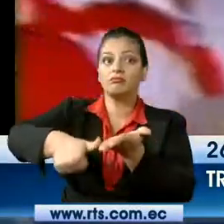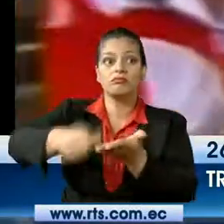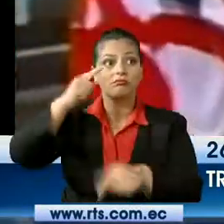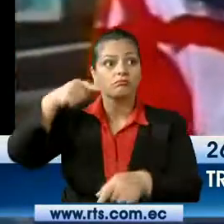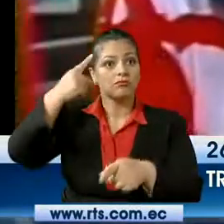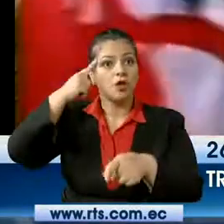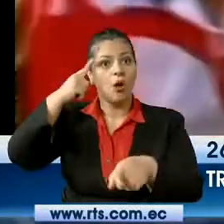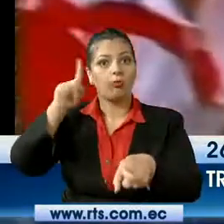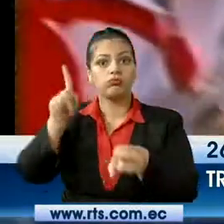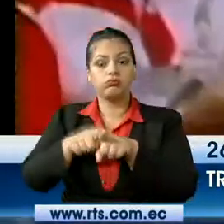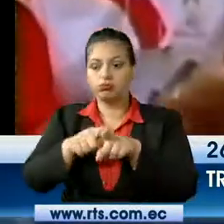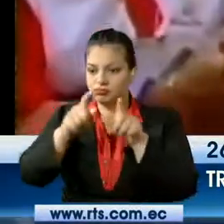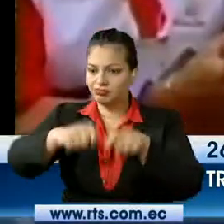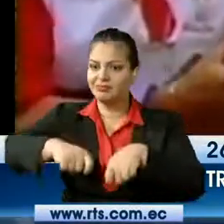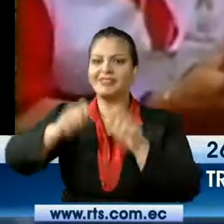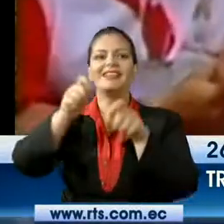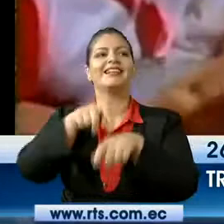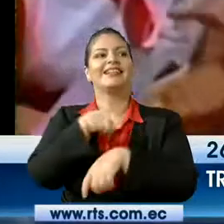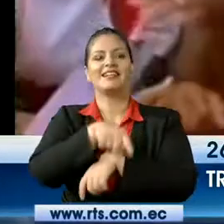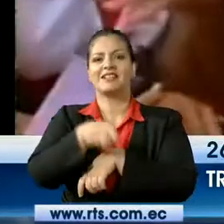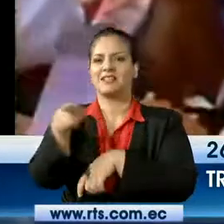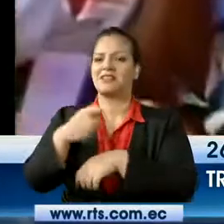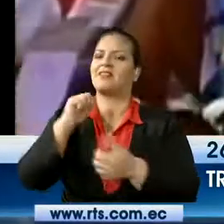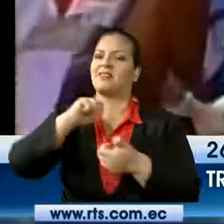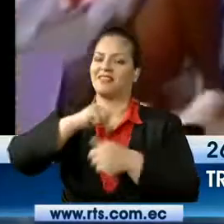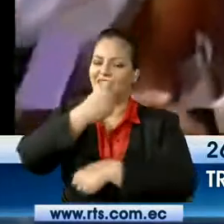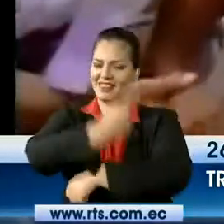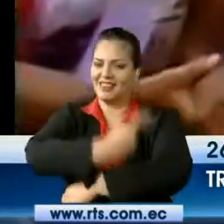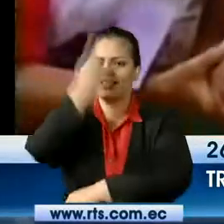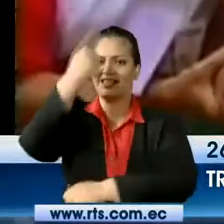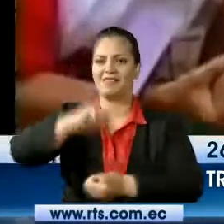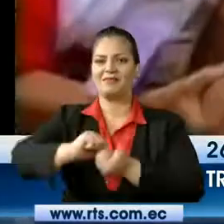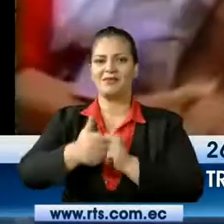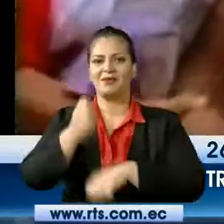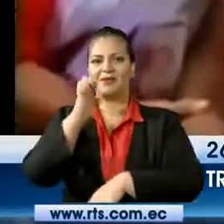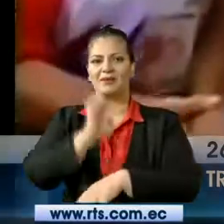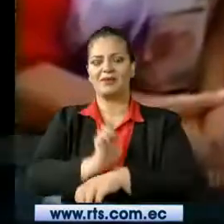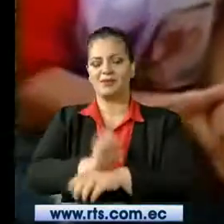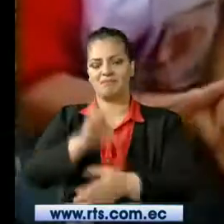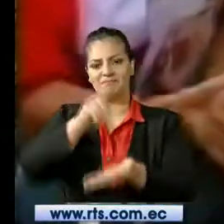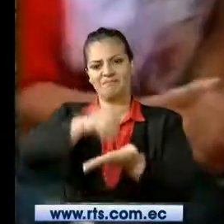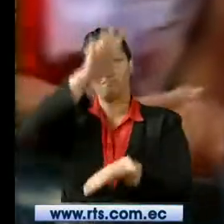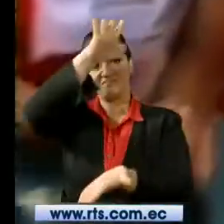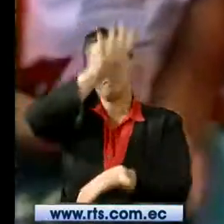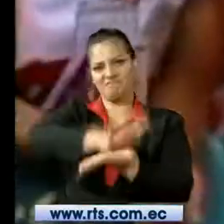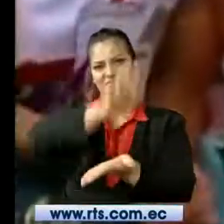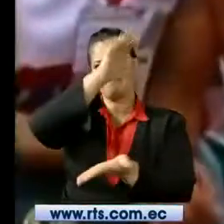Día del Deporte Ecuatoriano. Informó Jorge Escobar.